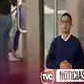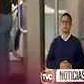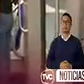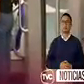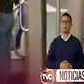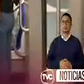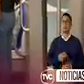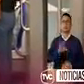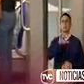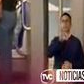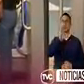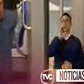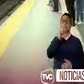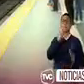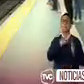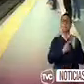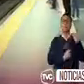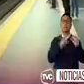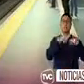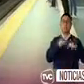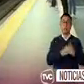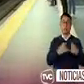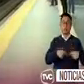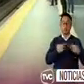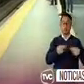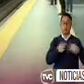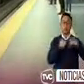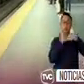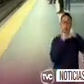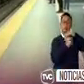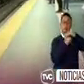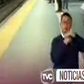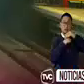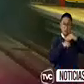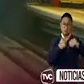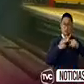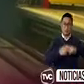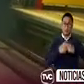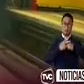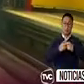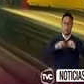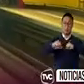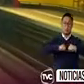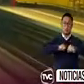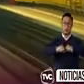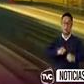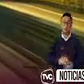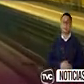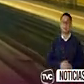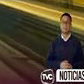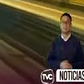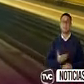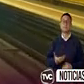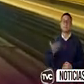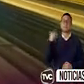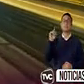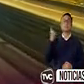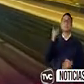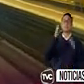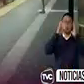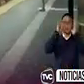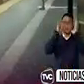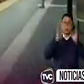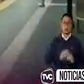Un promedio de 90.000 personas viajan a diario en el Metro de Quito desde que comenzaron sus operaciones comerciales el pasado 1 de